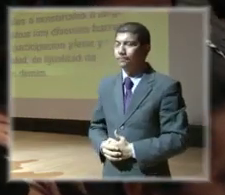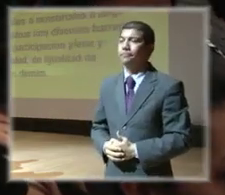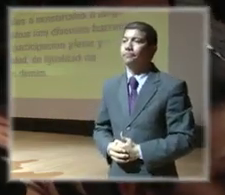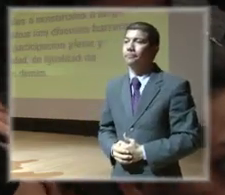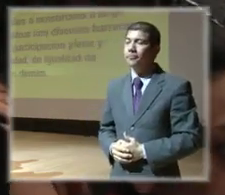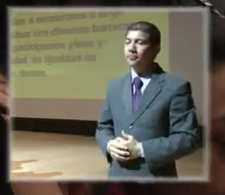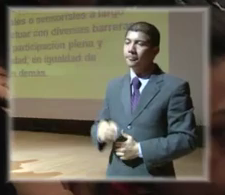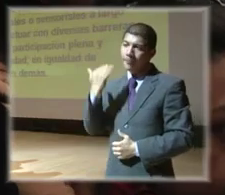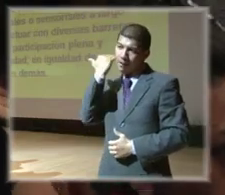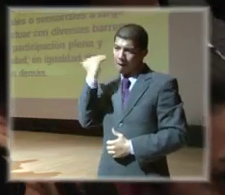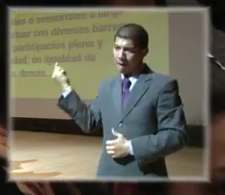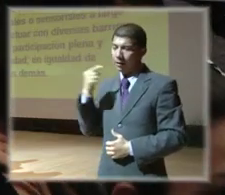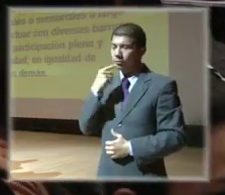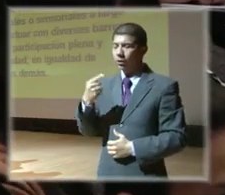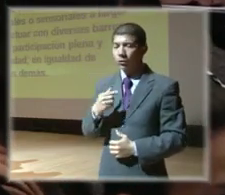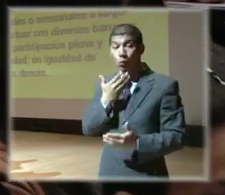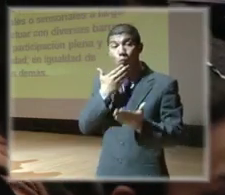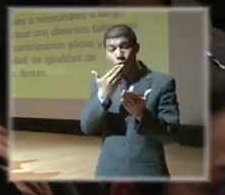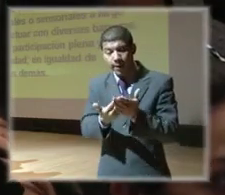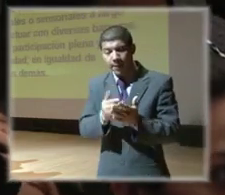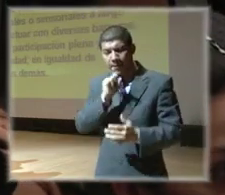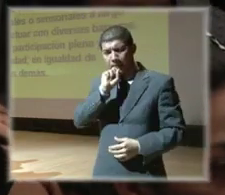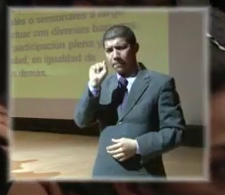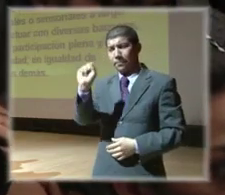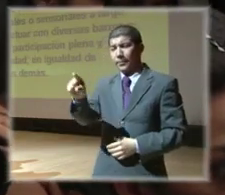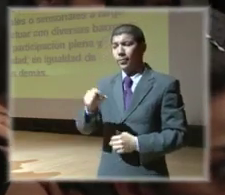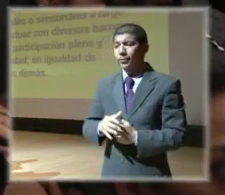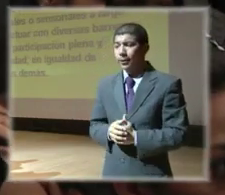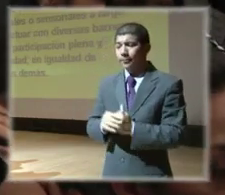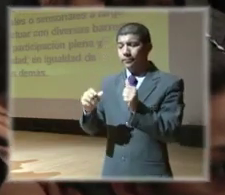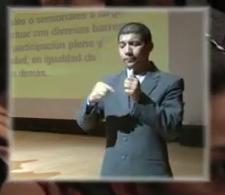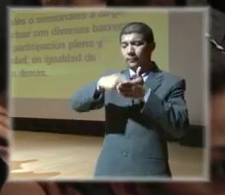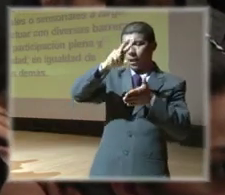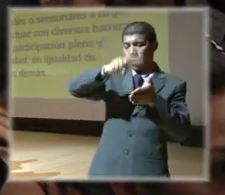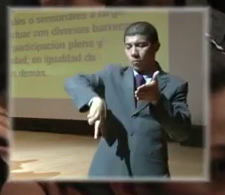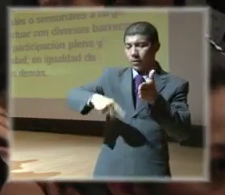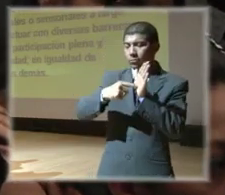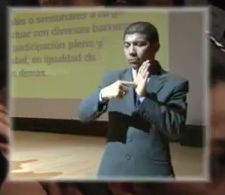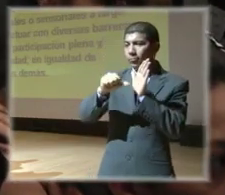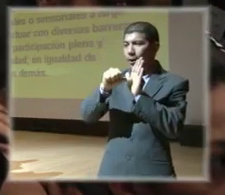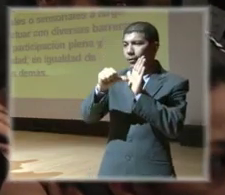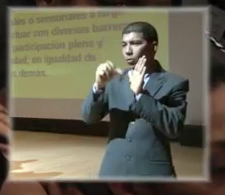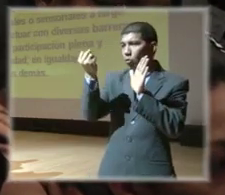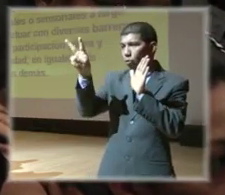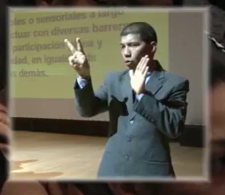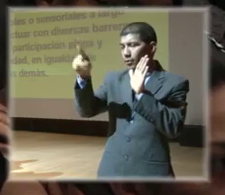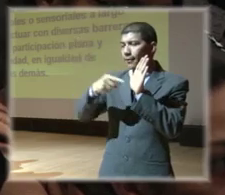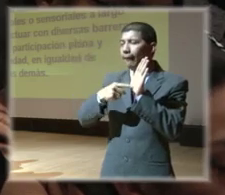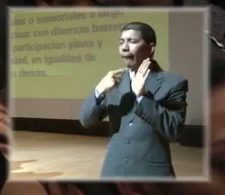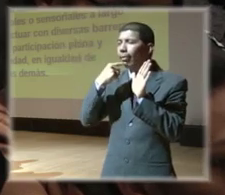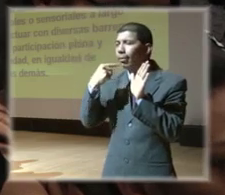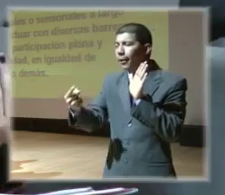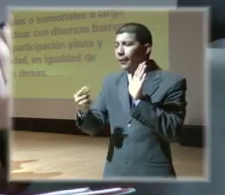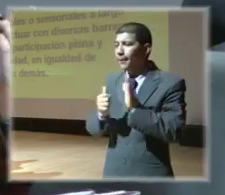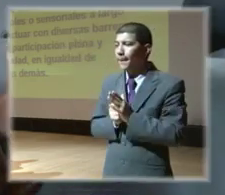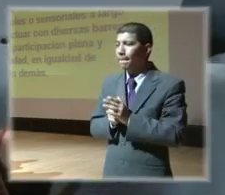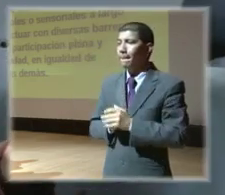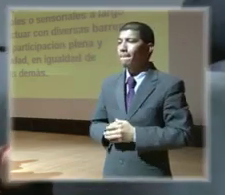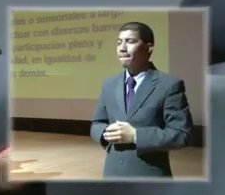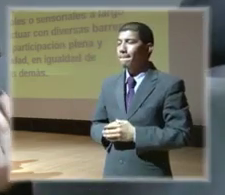tengo es, la convención en el artículo 12, como ya lo han dicho, nos dice que debemos reemplazar los mecanismos